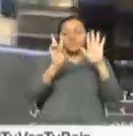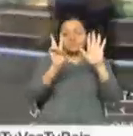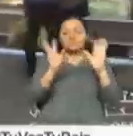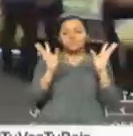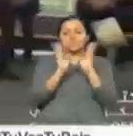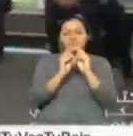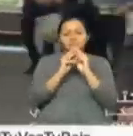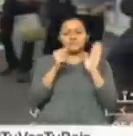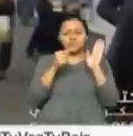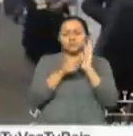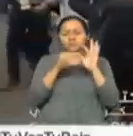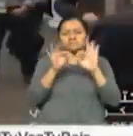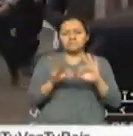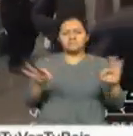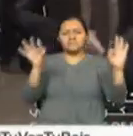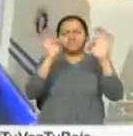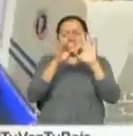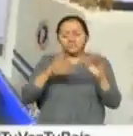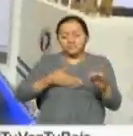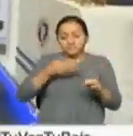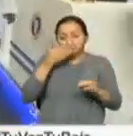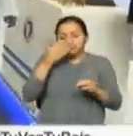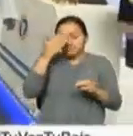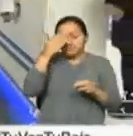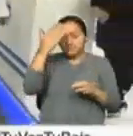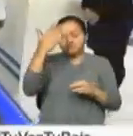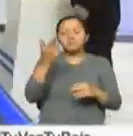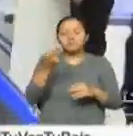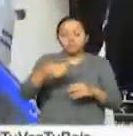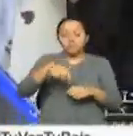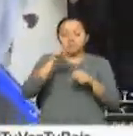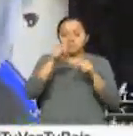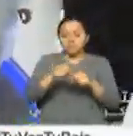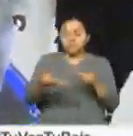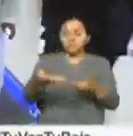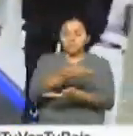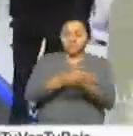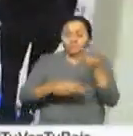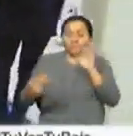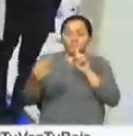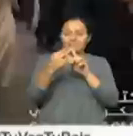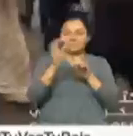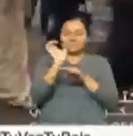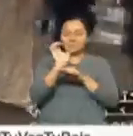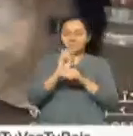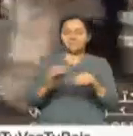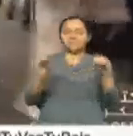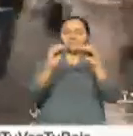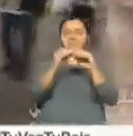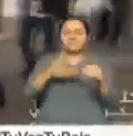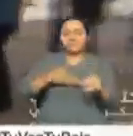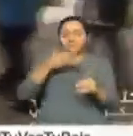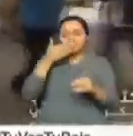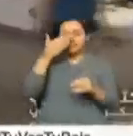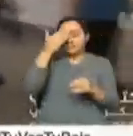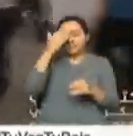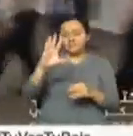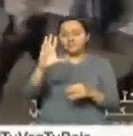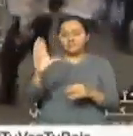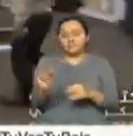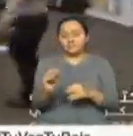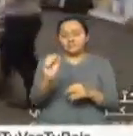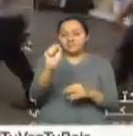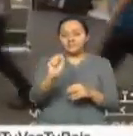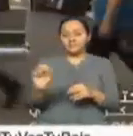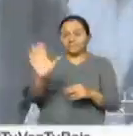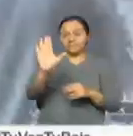es líder en Medio Oriente, siendo una plataforma comercial para la región y además para África y Asia del Sur. El